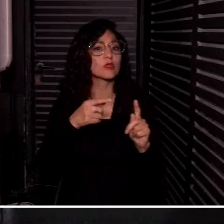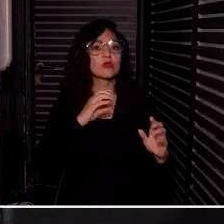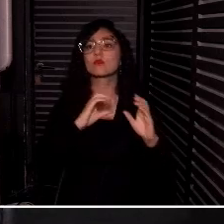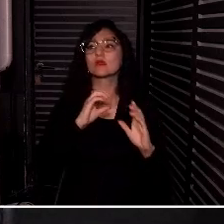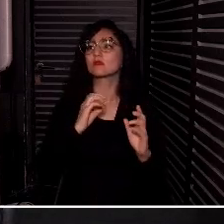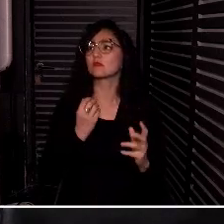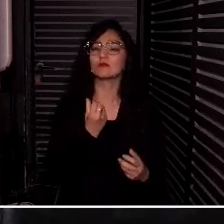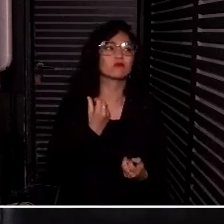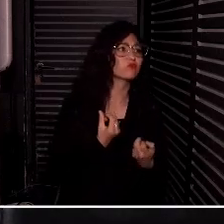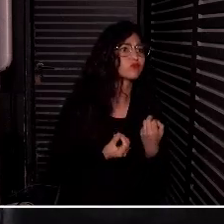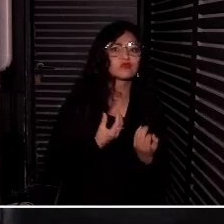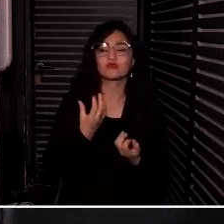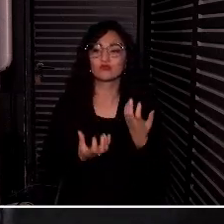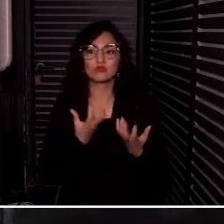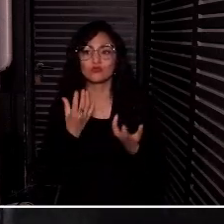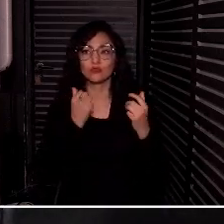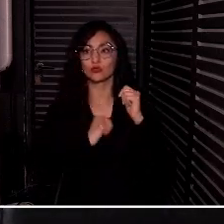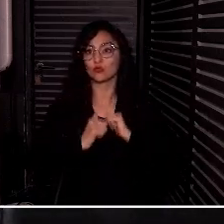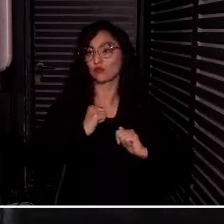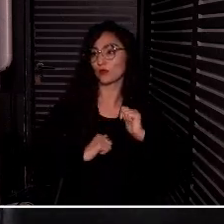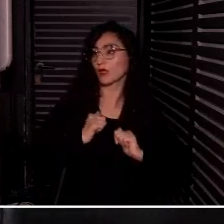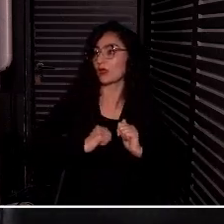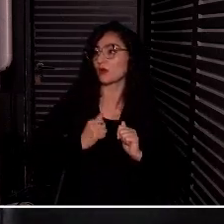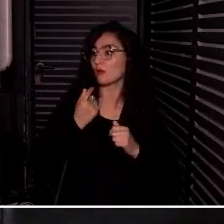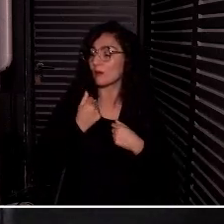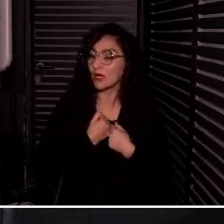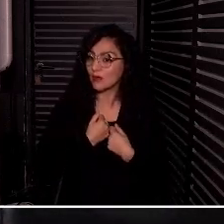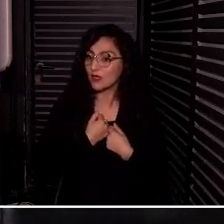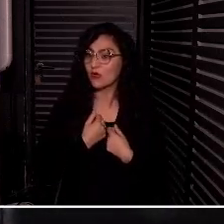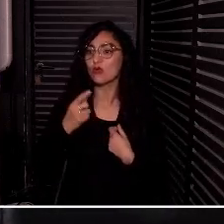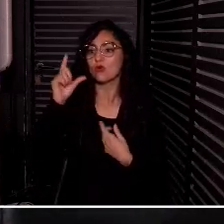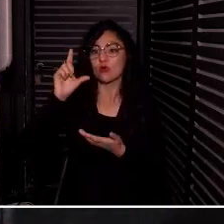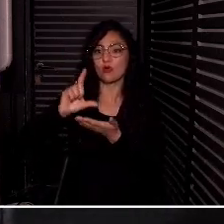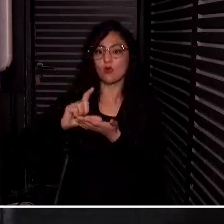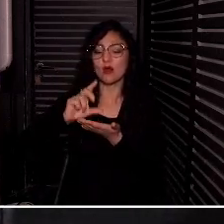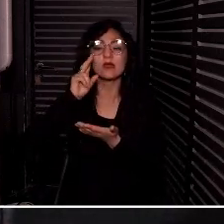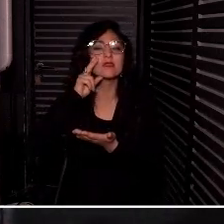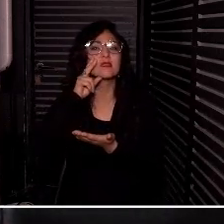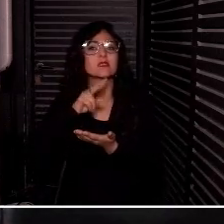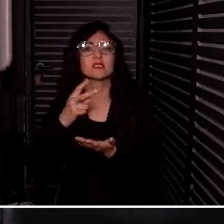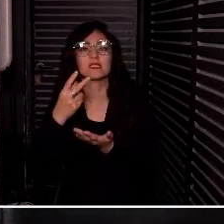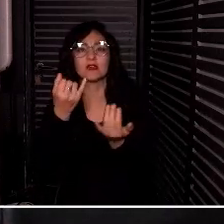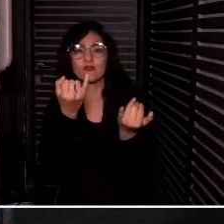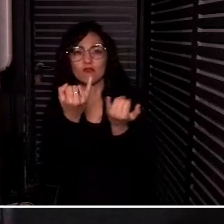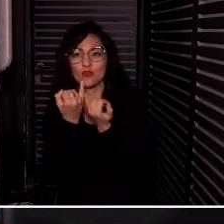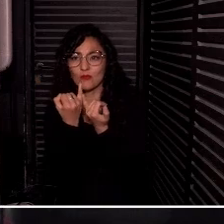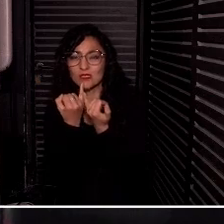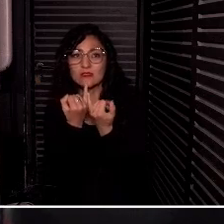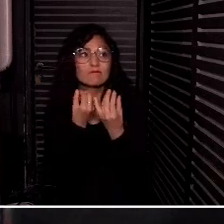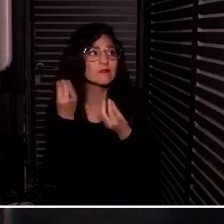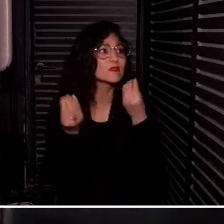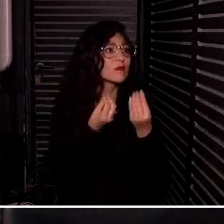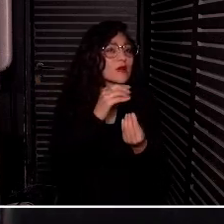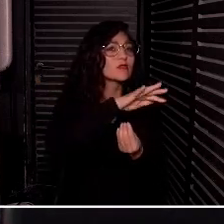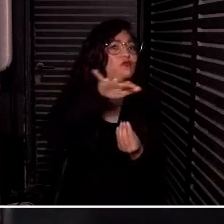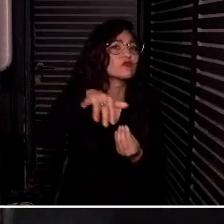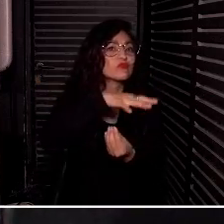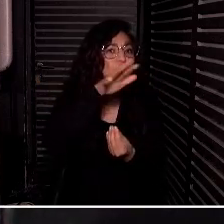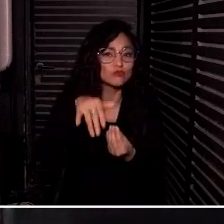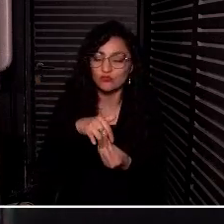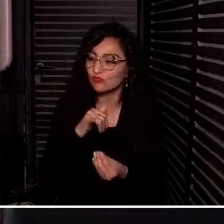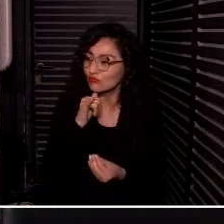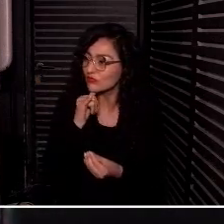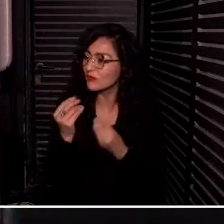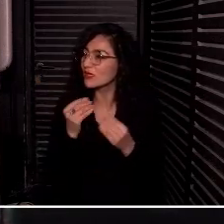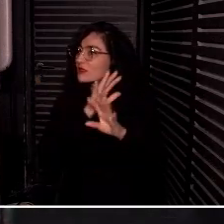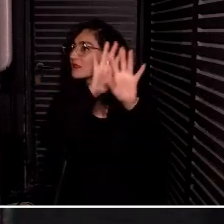infierno Yo creo que si existe el infierno a mí me van a mandar a un lugar donde no existe la posibilidad de saber lo que pasa en el infierno en el